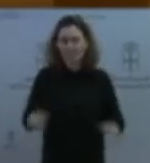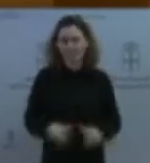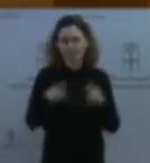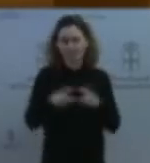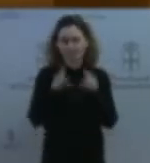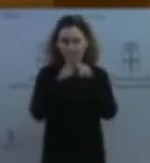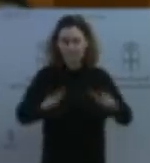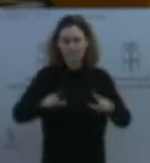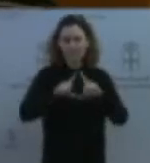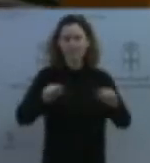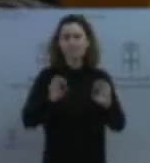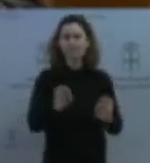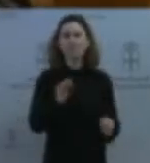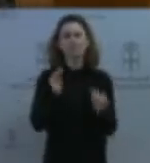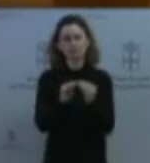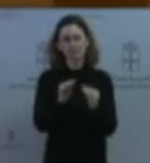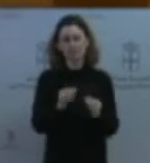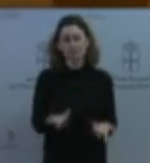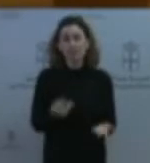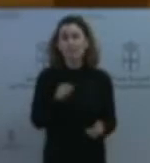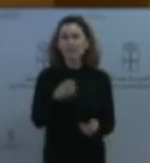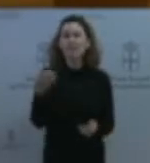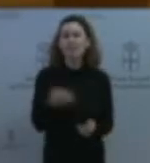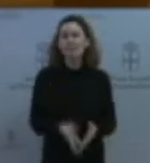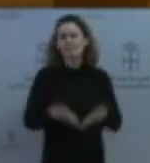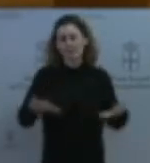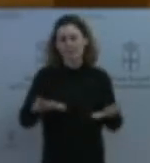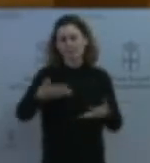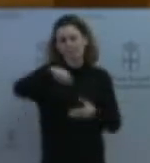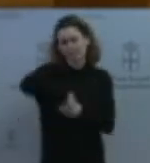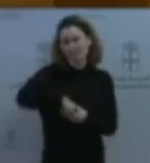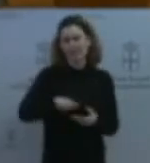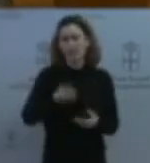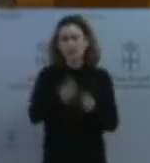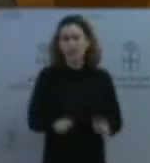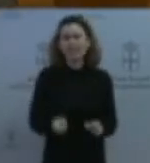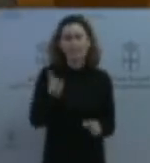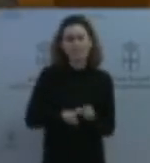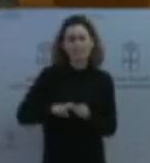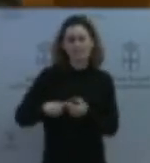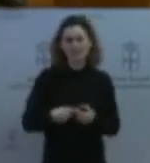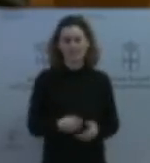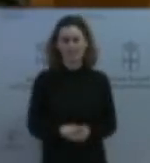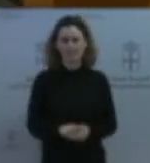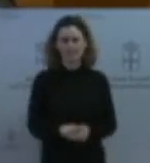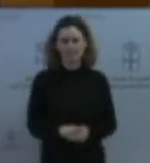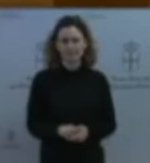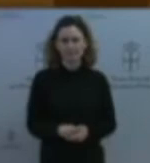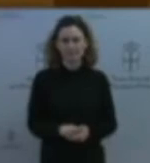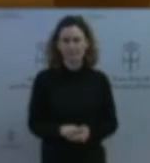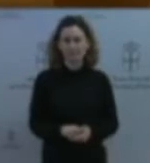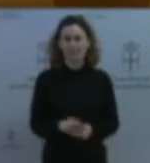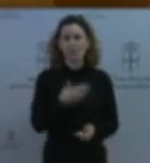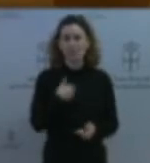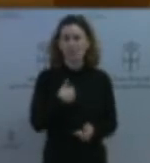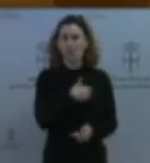ahí hay que ser lo más amplios posibles para incorporar cuanta más gente mejor. Y en este sentido quiero dirigirme expresamente a la derecha